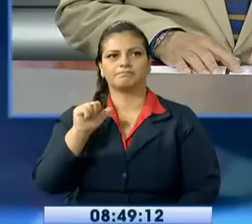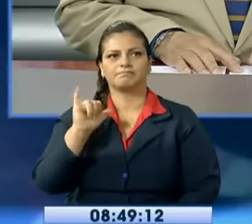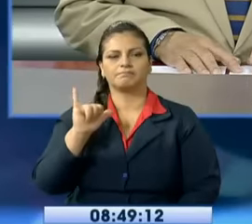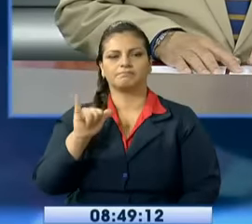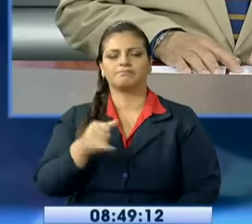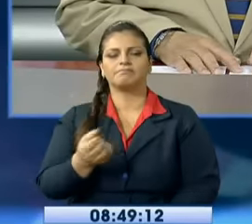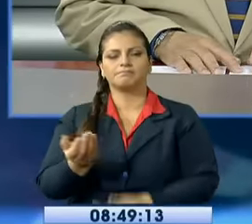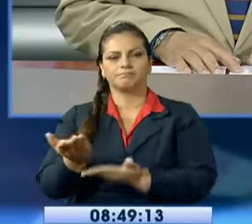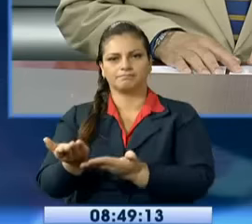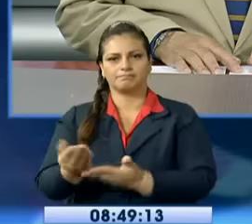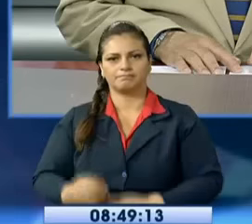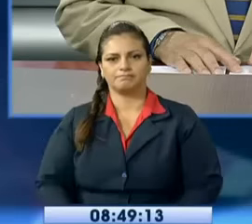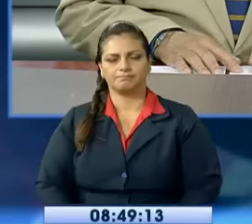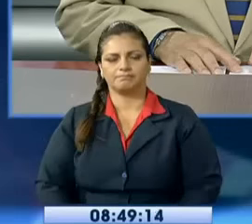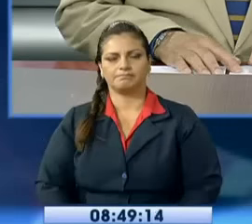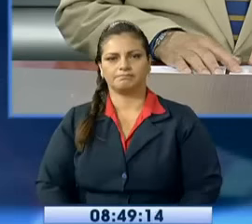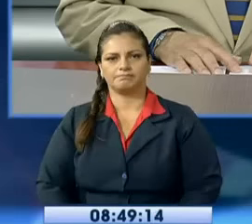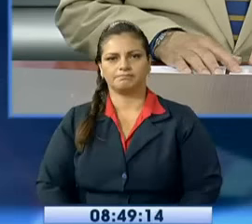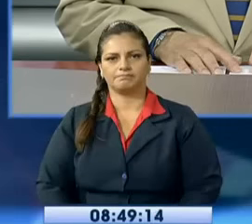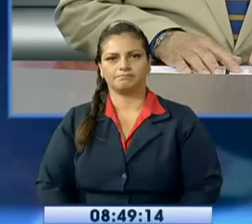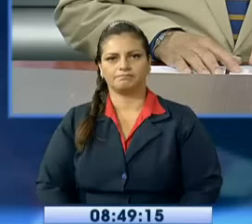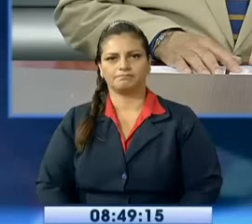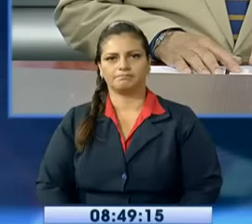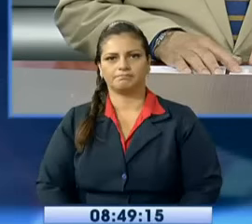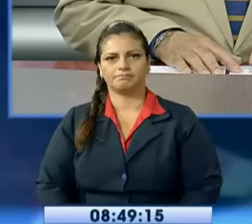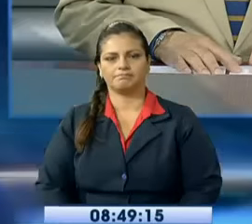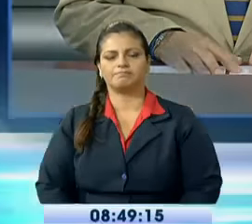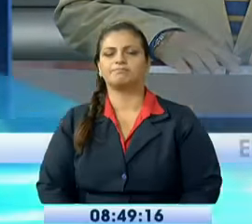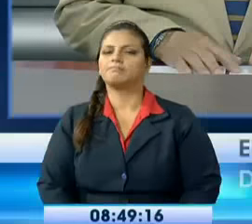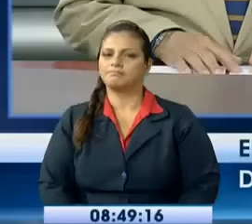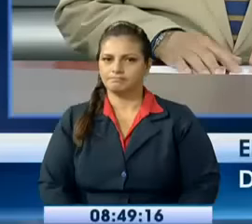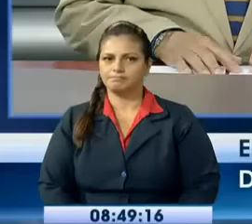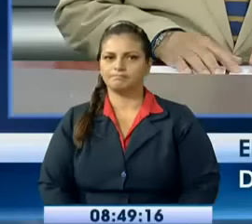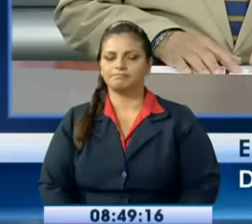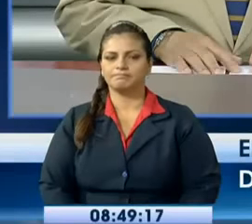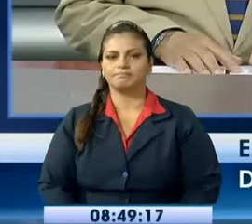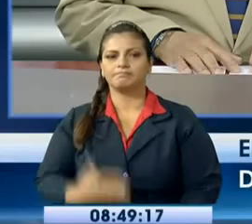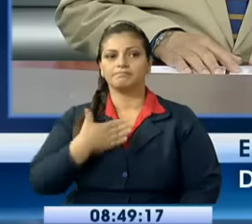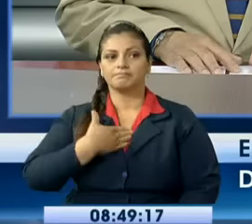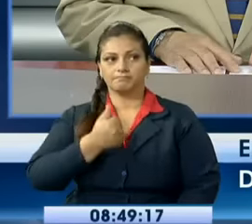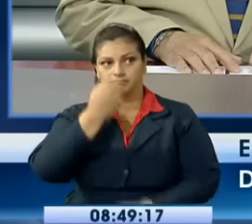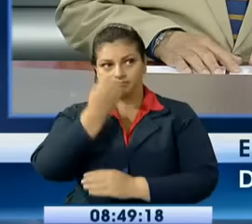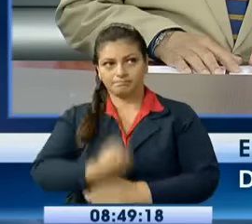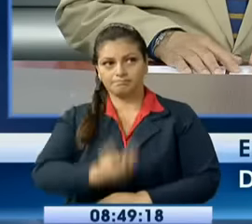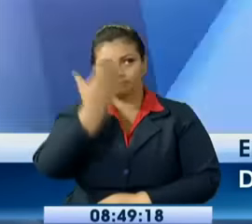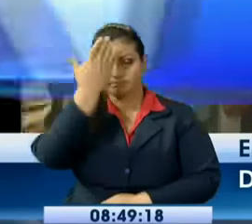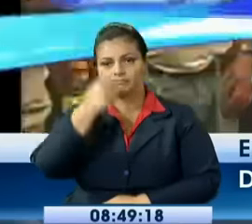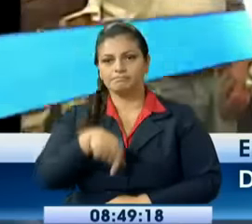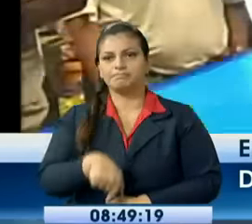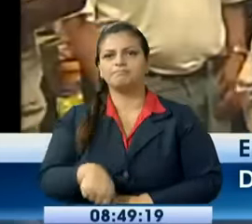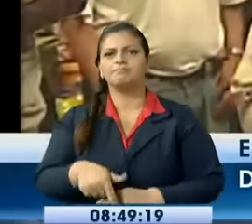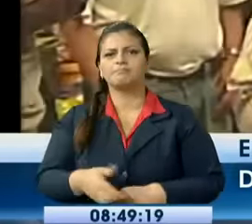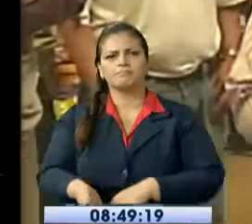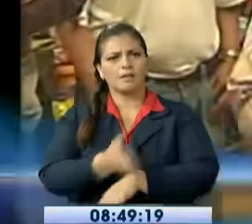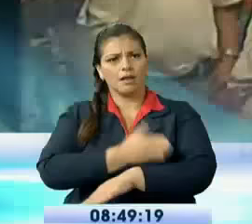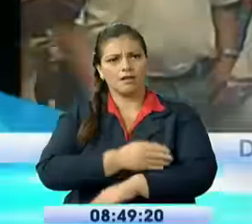contigo. Adelante, buenos días otra vez. ¿Qué tal? Buenos días, hola Hugo, amigos televidentes. Hay novedades acá luego del operativo que realizó